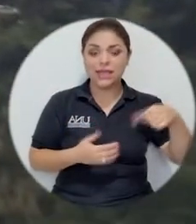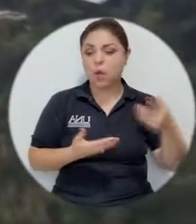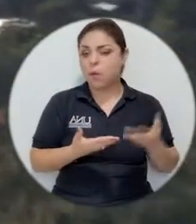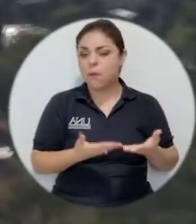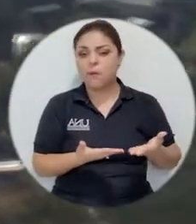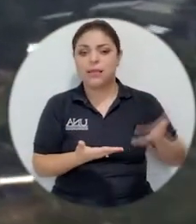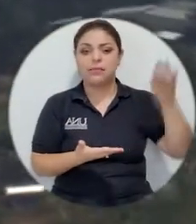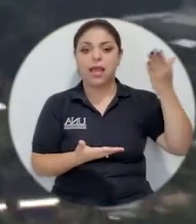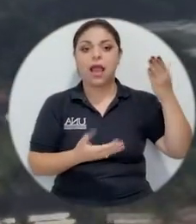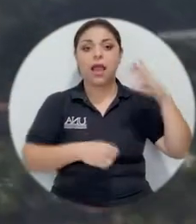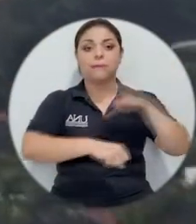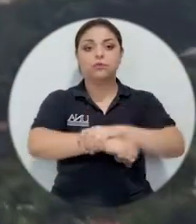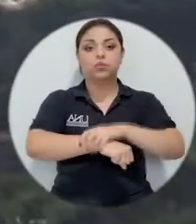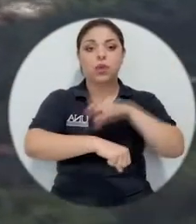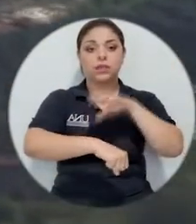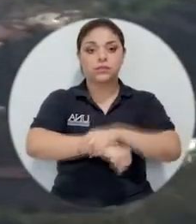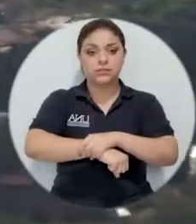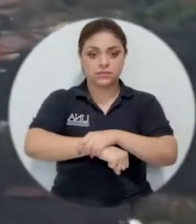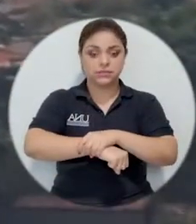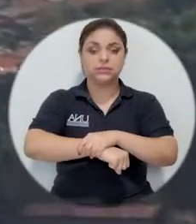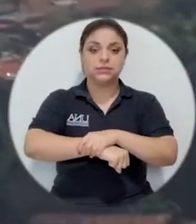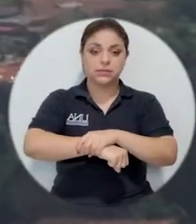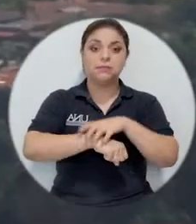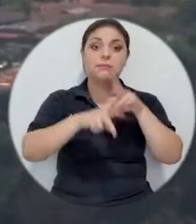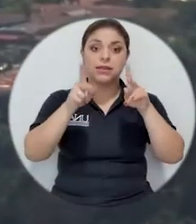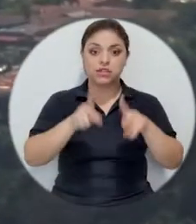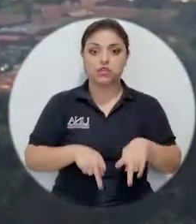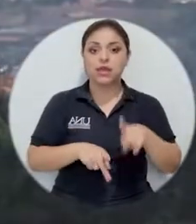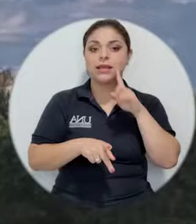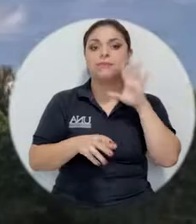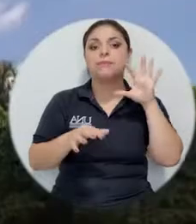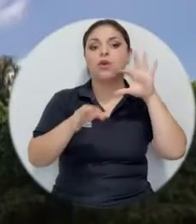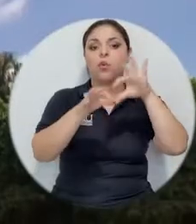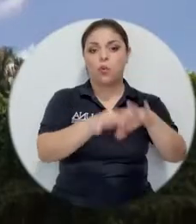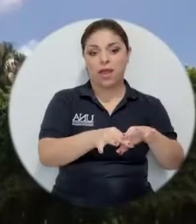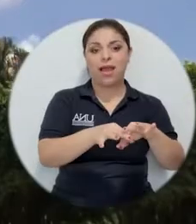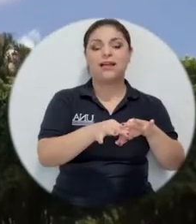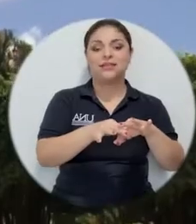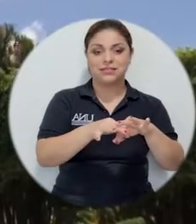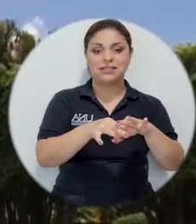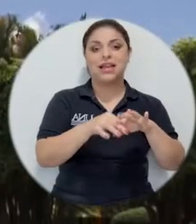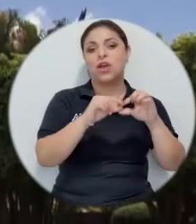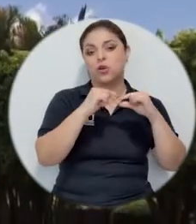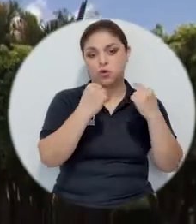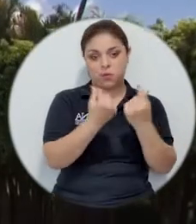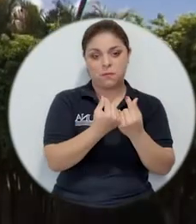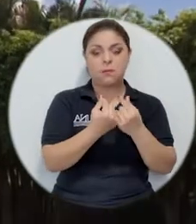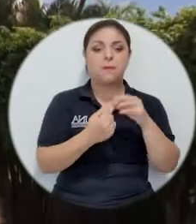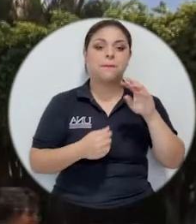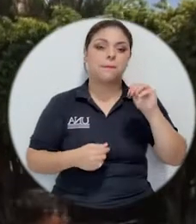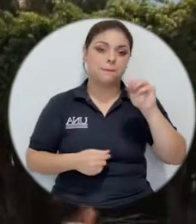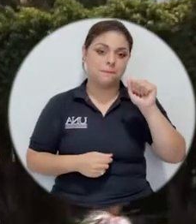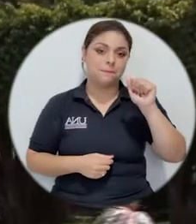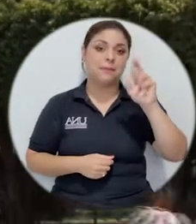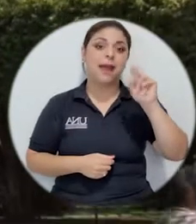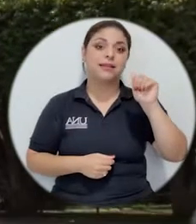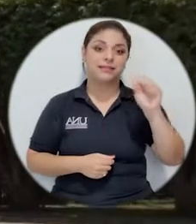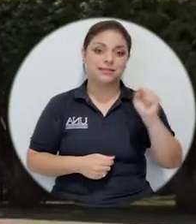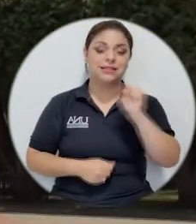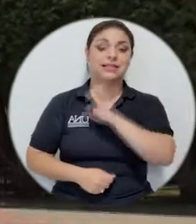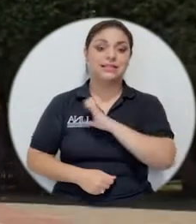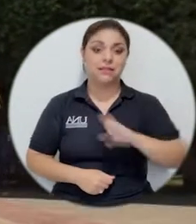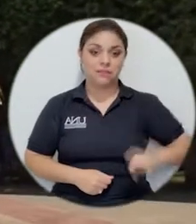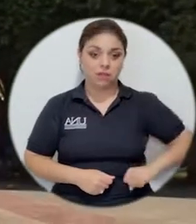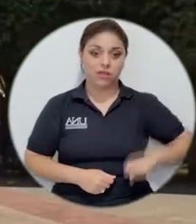las capturas de personas vinculadas con los grupos de